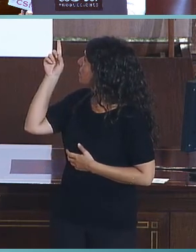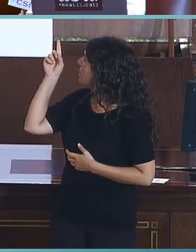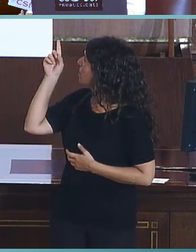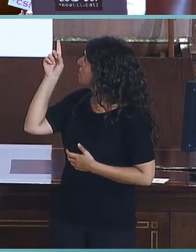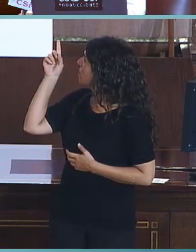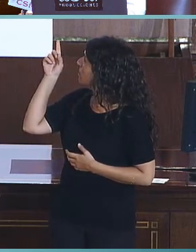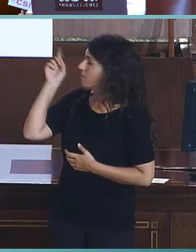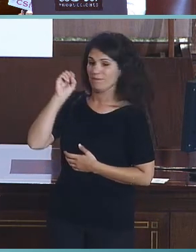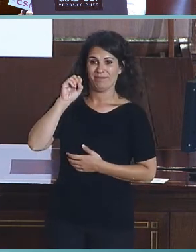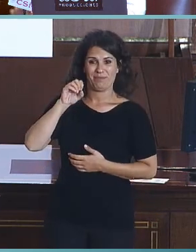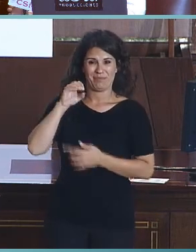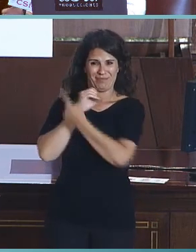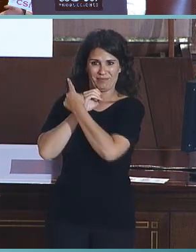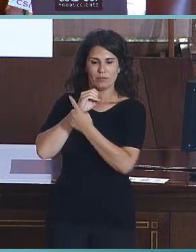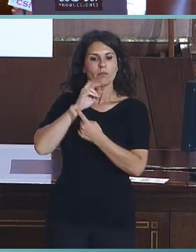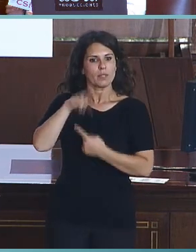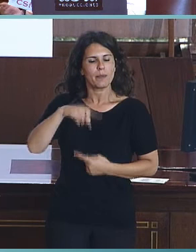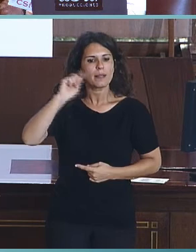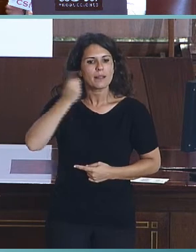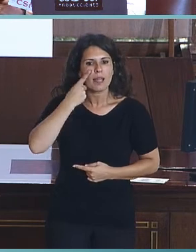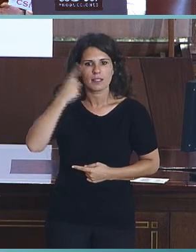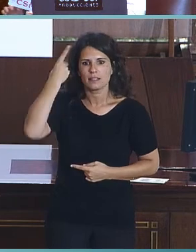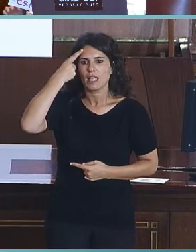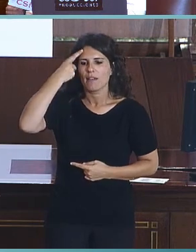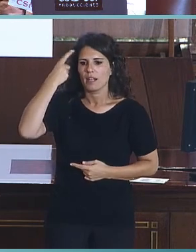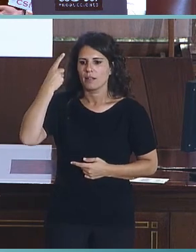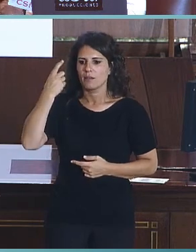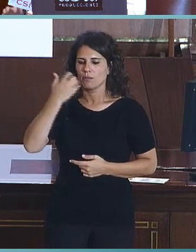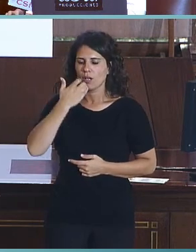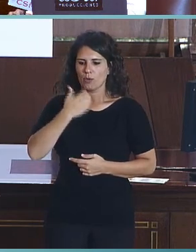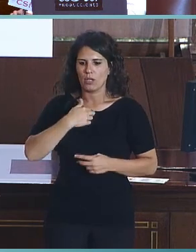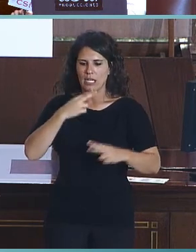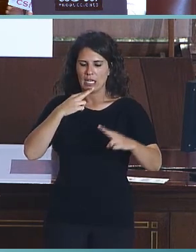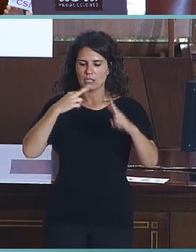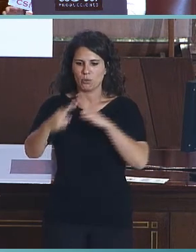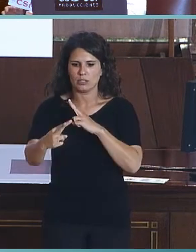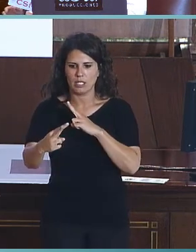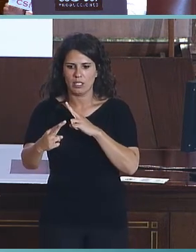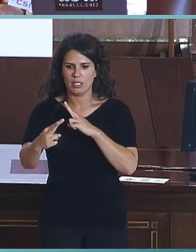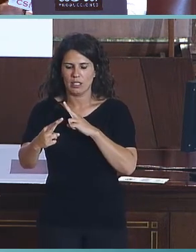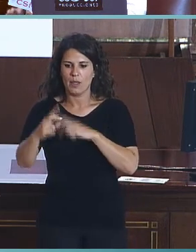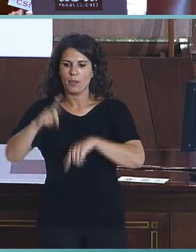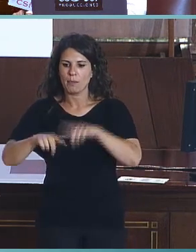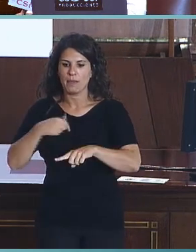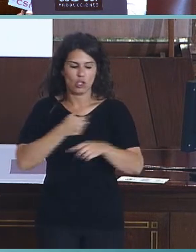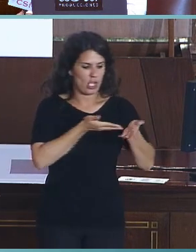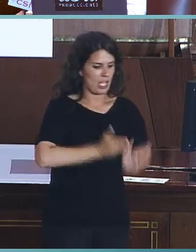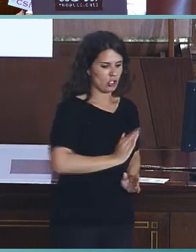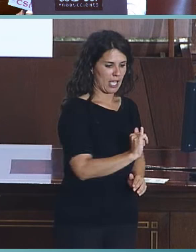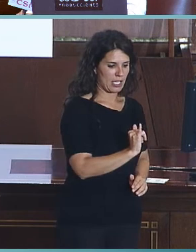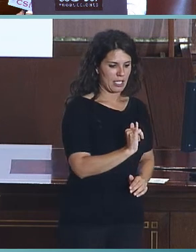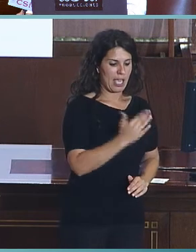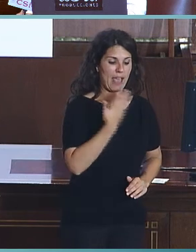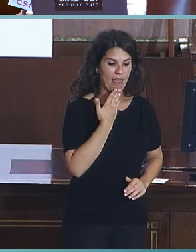la posible... en qué medida podía afectar a las respuestas el tener hijos tanto sordos como oyentes en